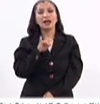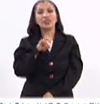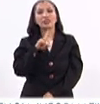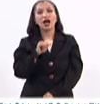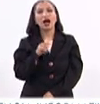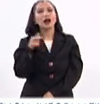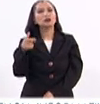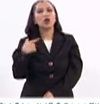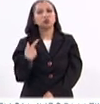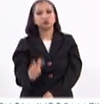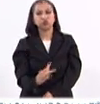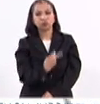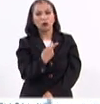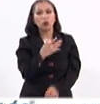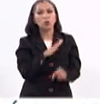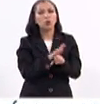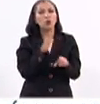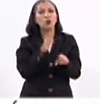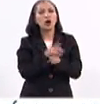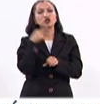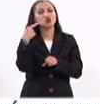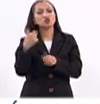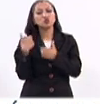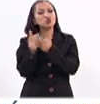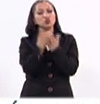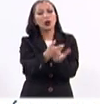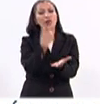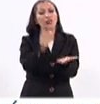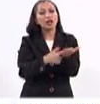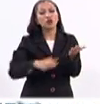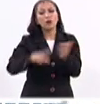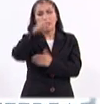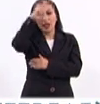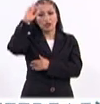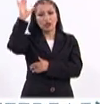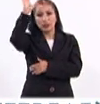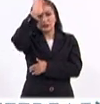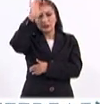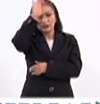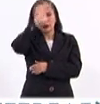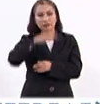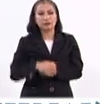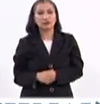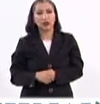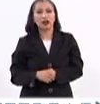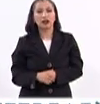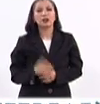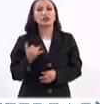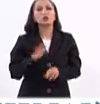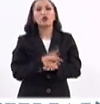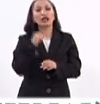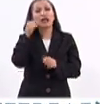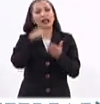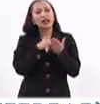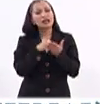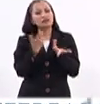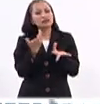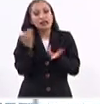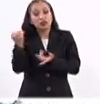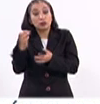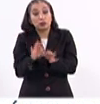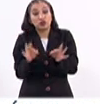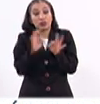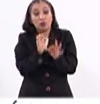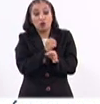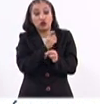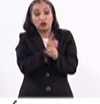quisiera preguntarle cuál es su participación dentro de este verano científico y ¿por qué cree que es importante que